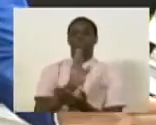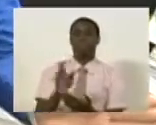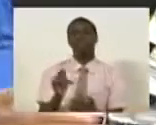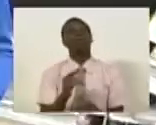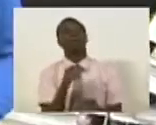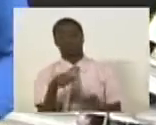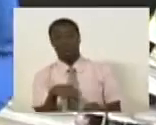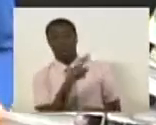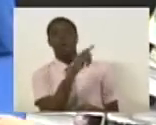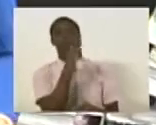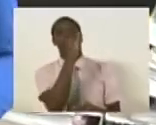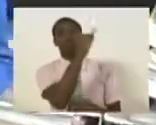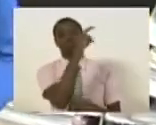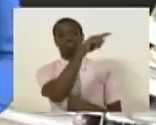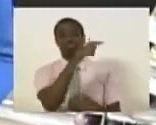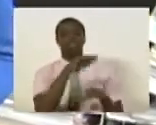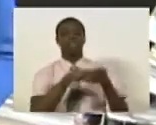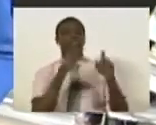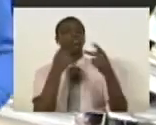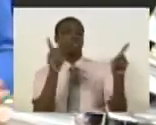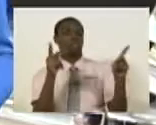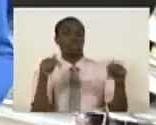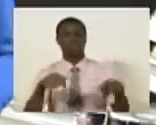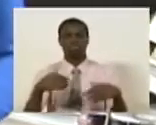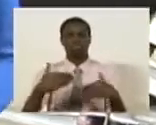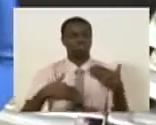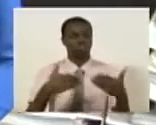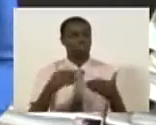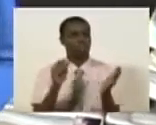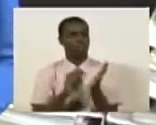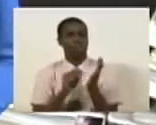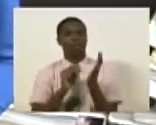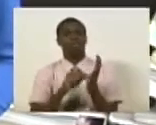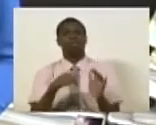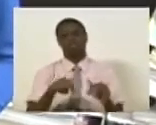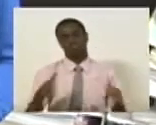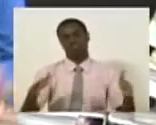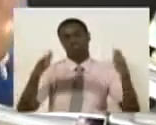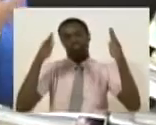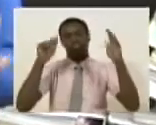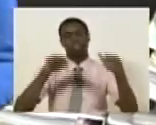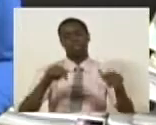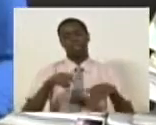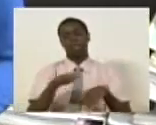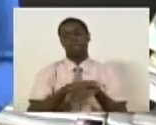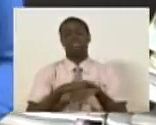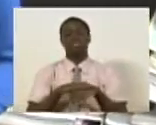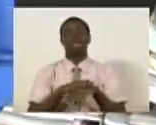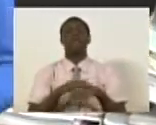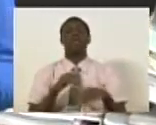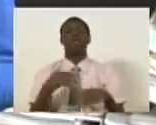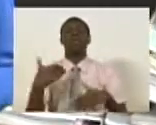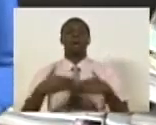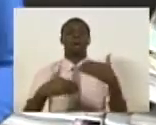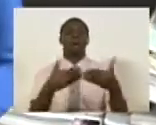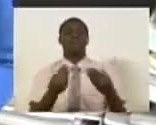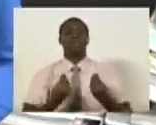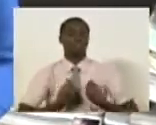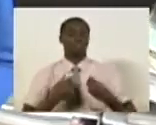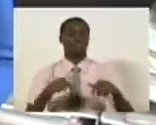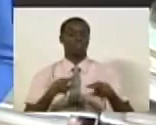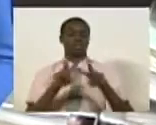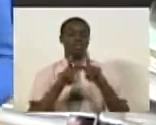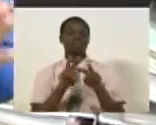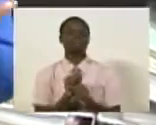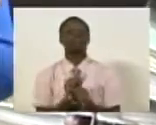Público de estos sucesos y eventos que se han desarrollado en esta sede del Ministerio de Hábitat y Vivienda, y es importante destacar que según cifras